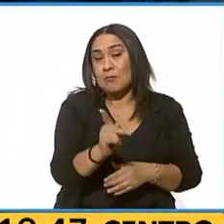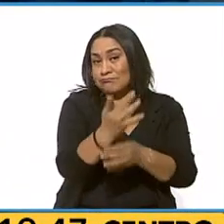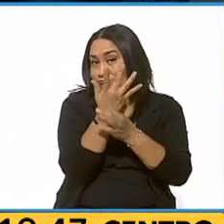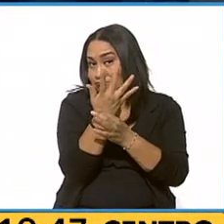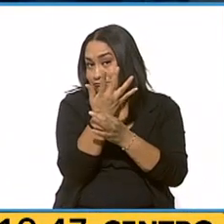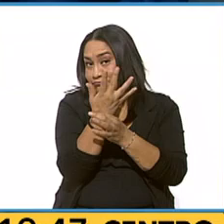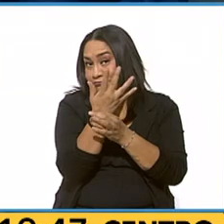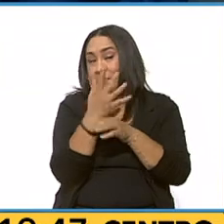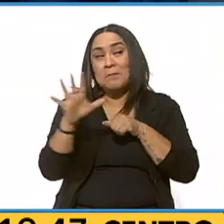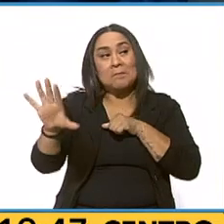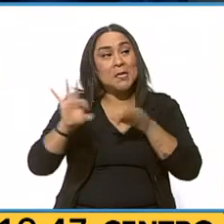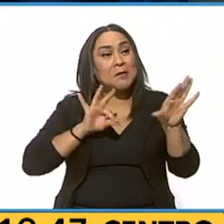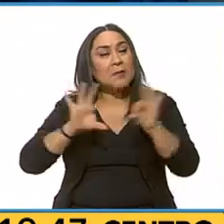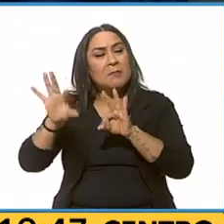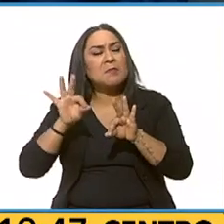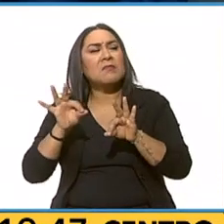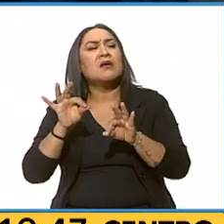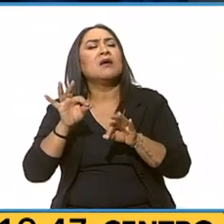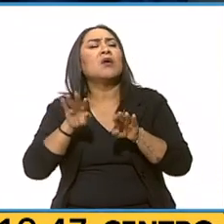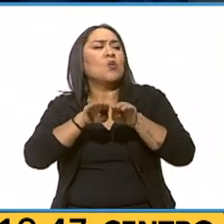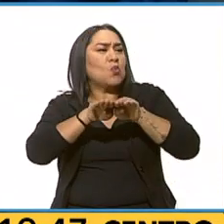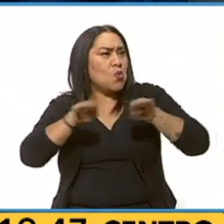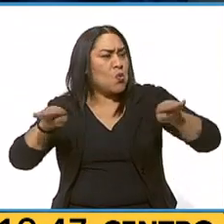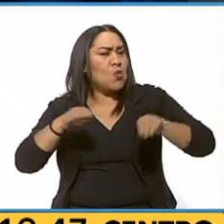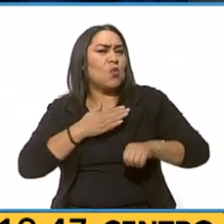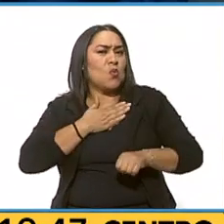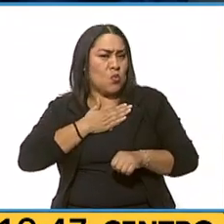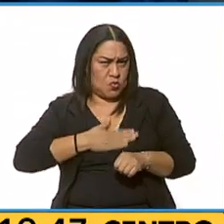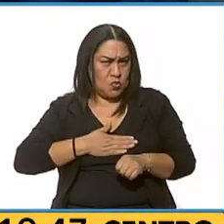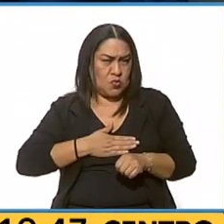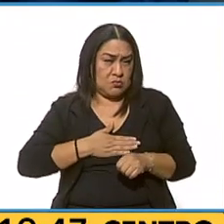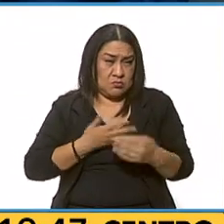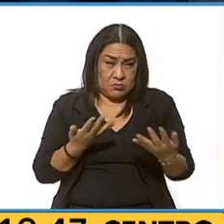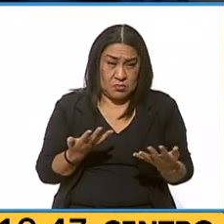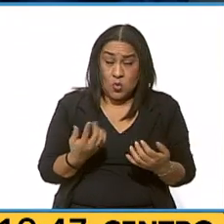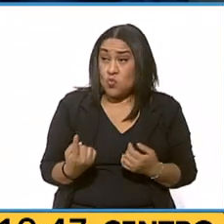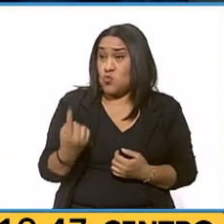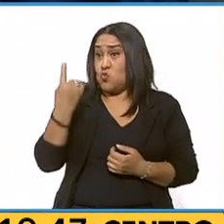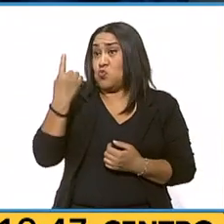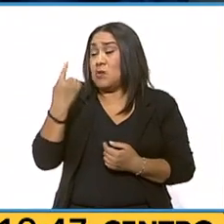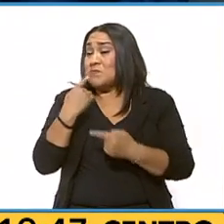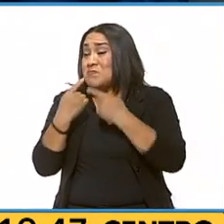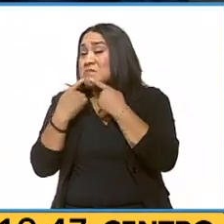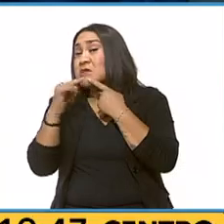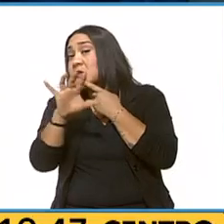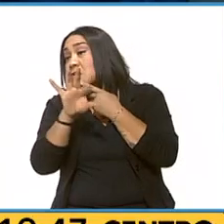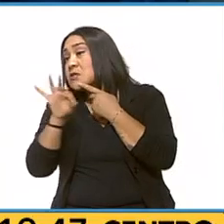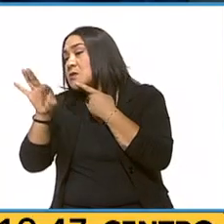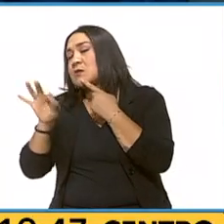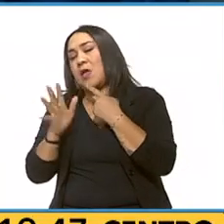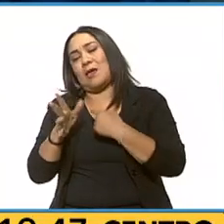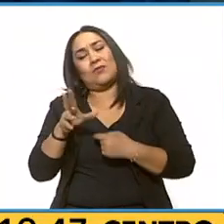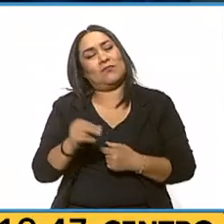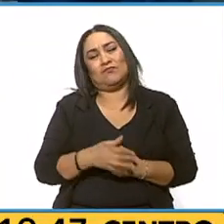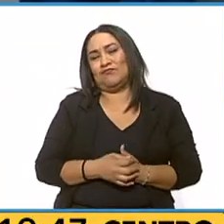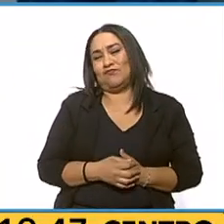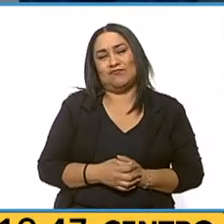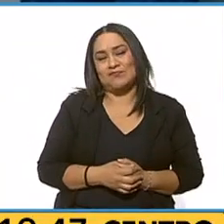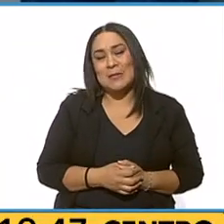de México, democrática, a la decisión de una camarilla. Claro. Epigmenio,